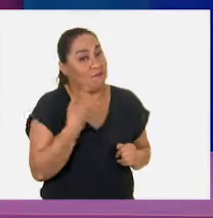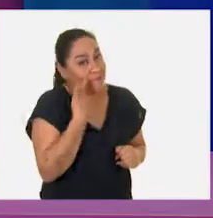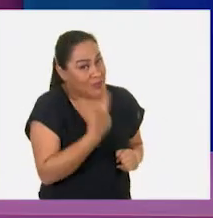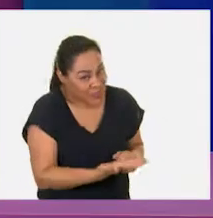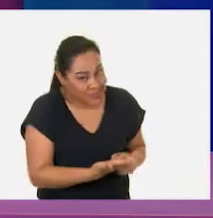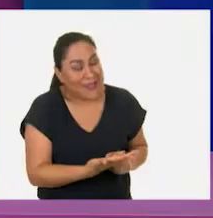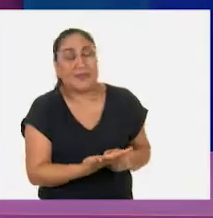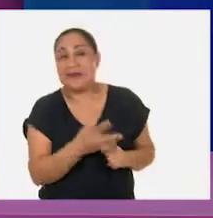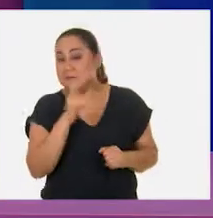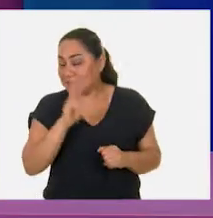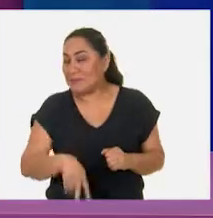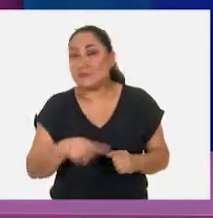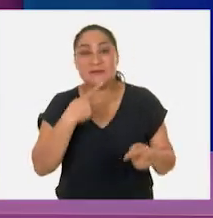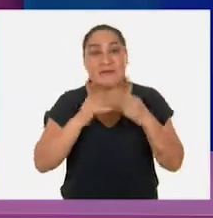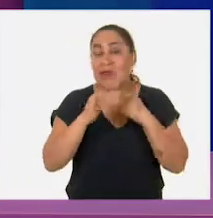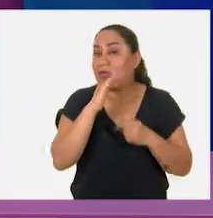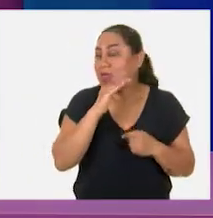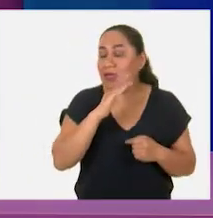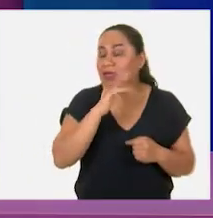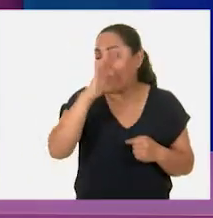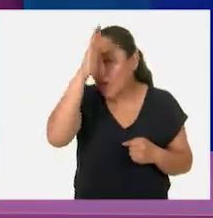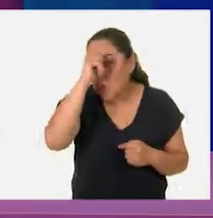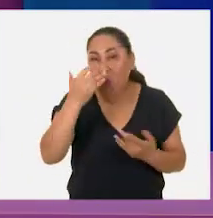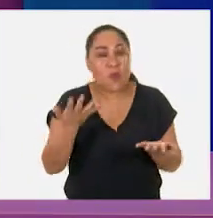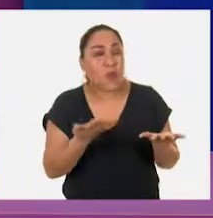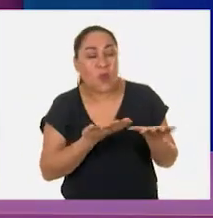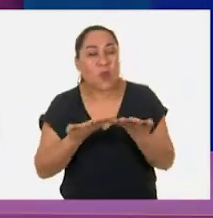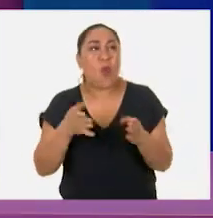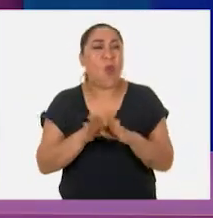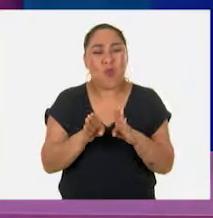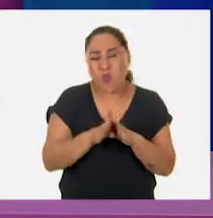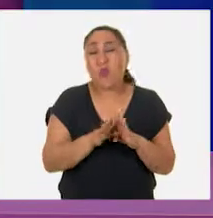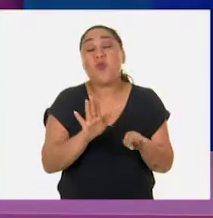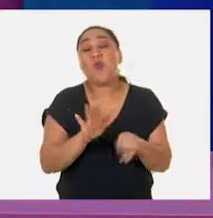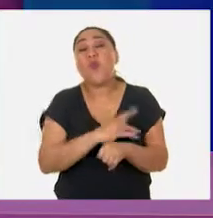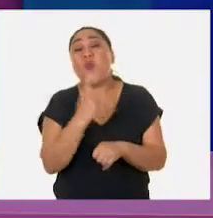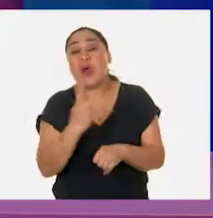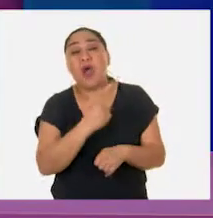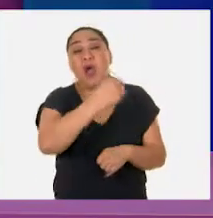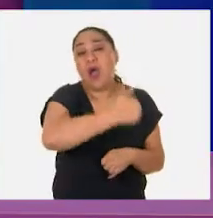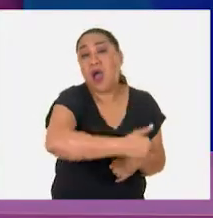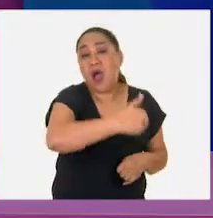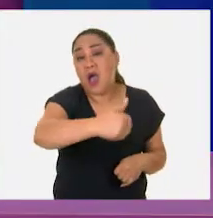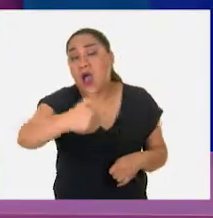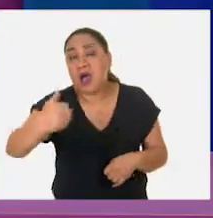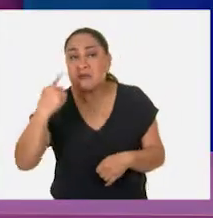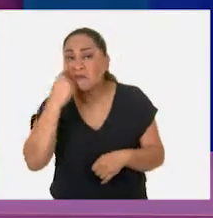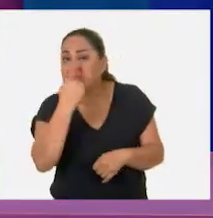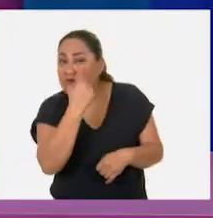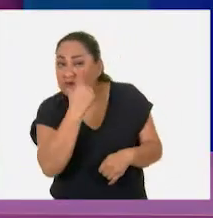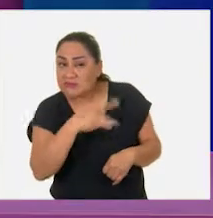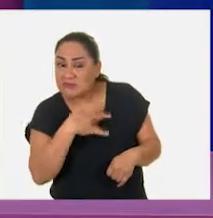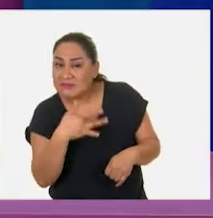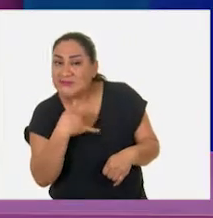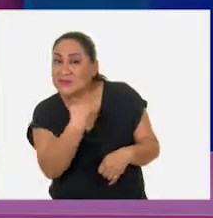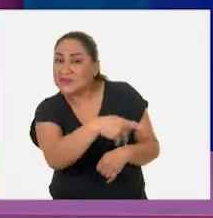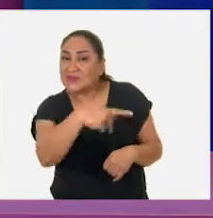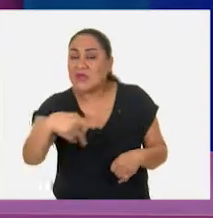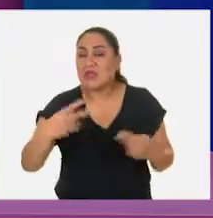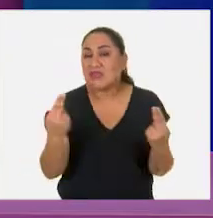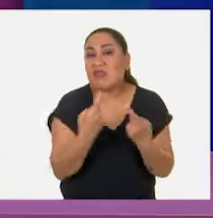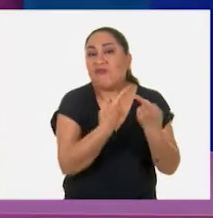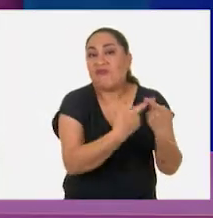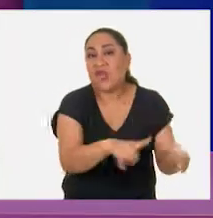logramos ponernos de acuerdo ni sabemos por dónde empezar, porque cada quien observa sus necesidades o tiene intereses